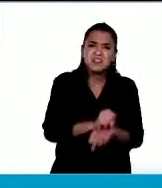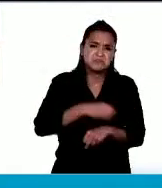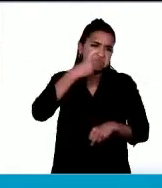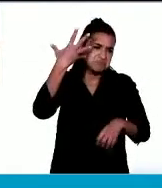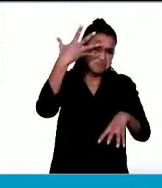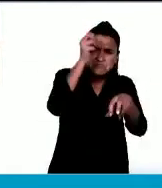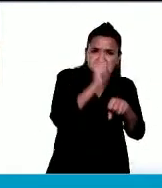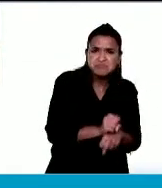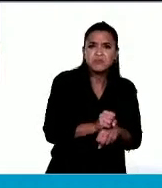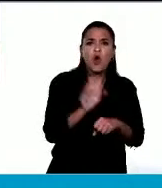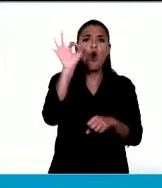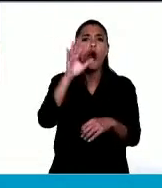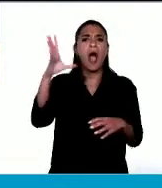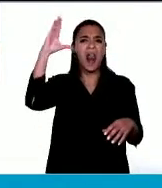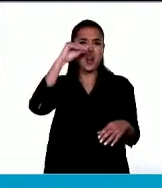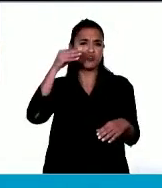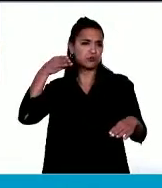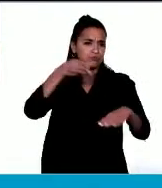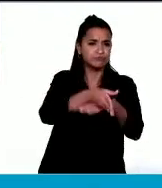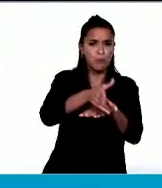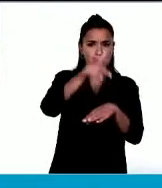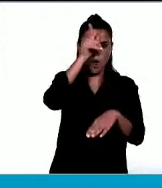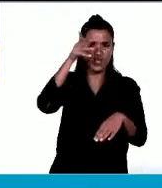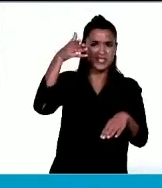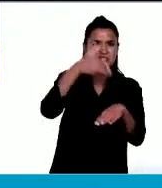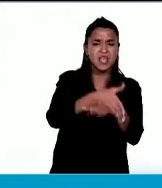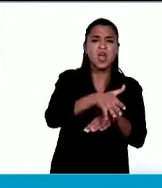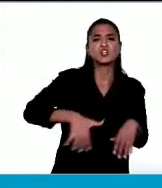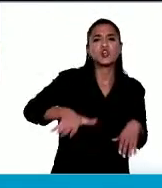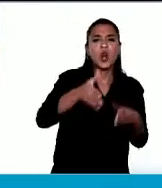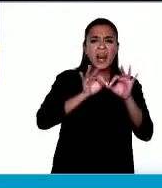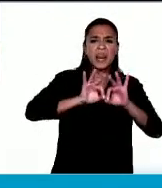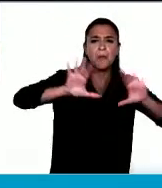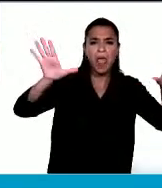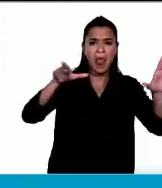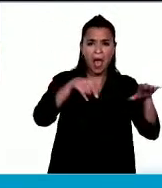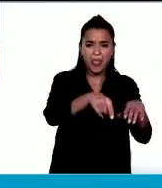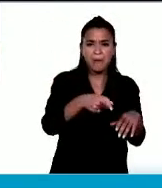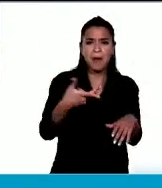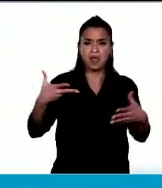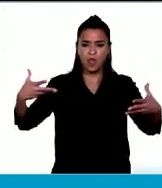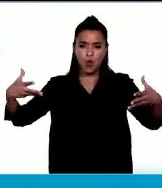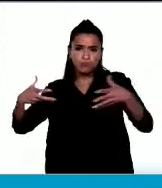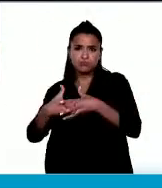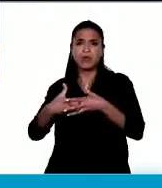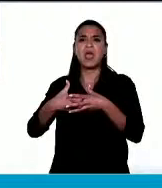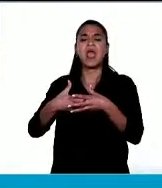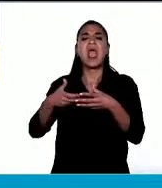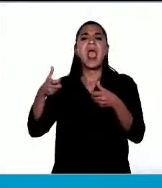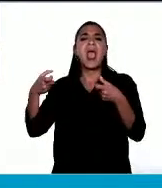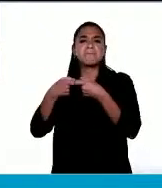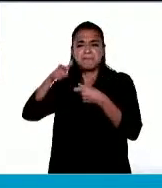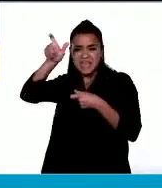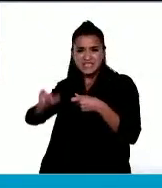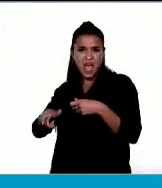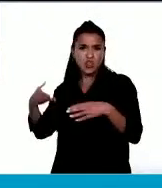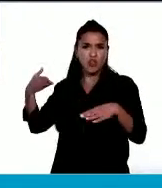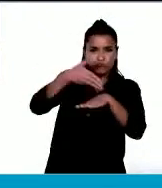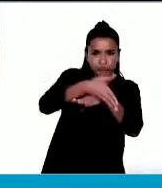incursiones nocturnas de la policía, zonas liberadas para que actúen patotas de los empresarios locales e